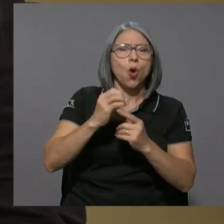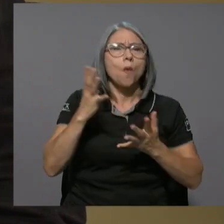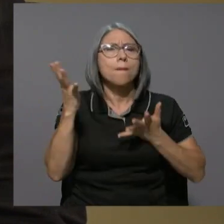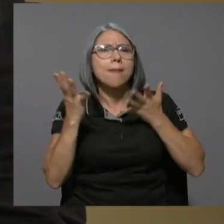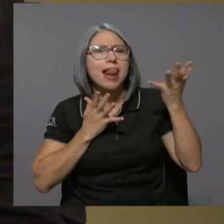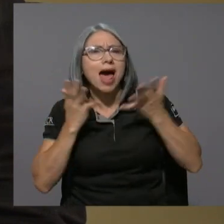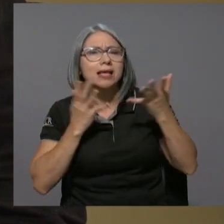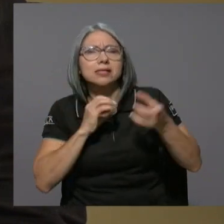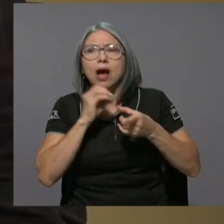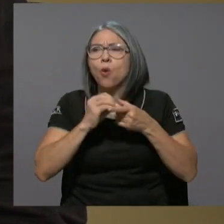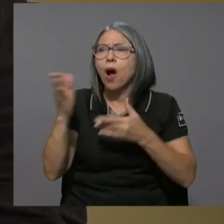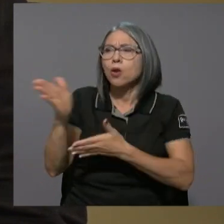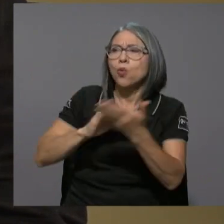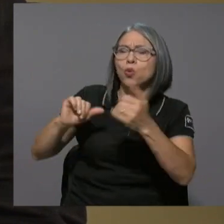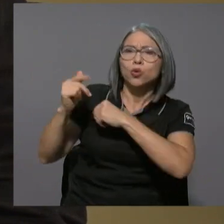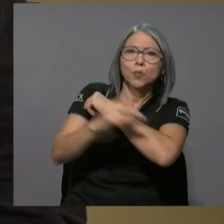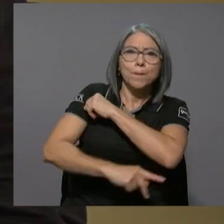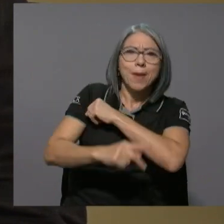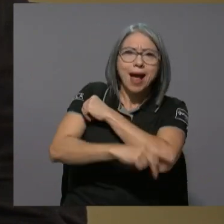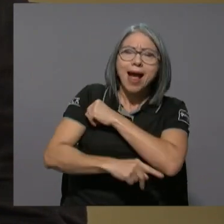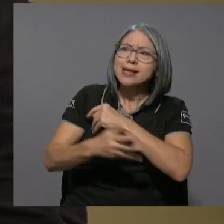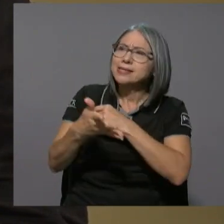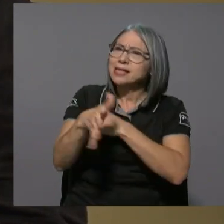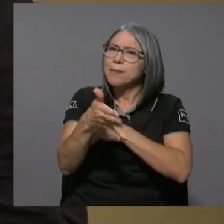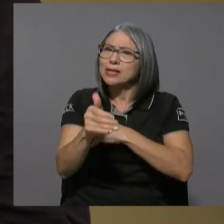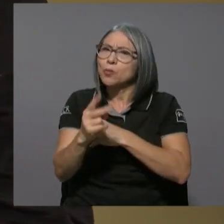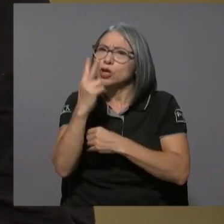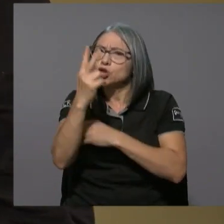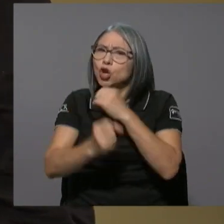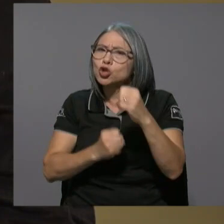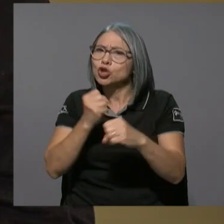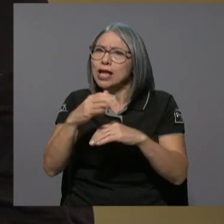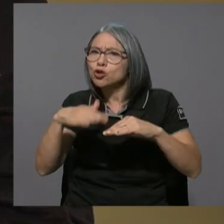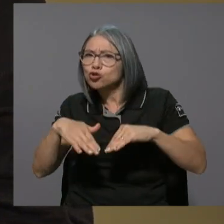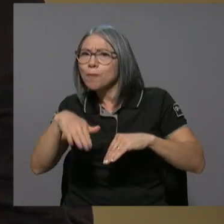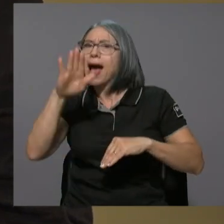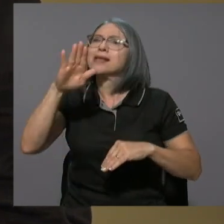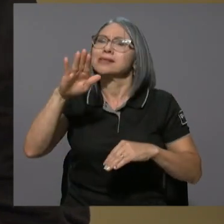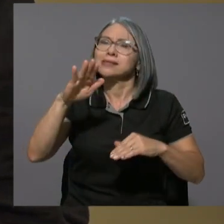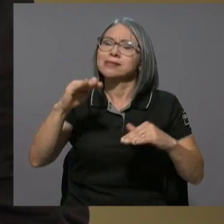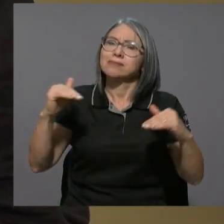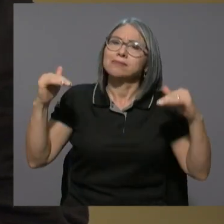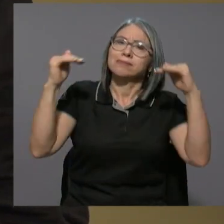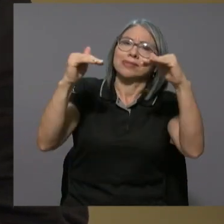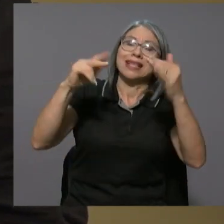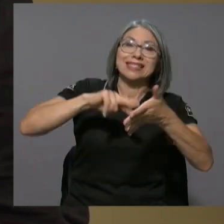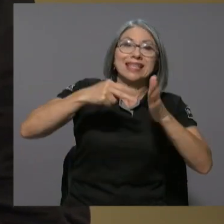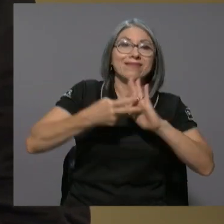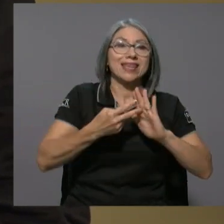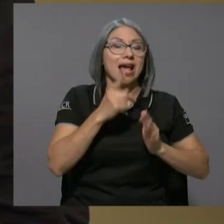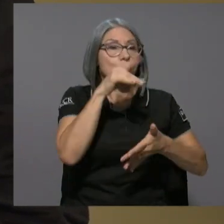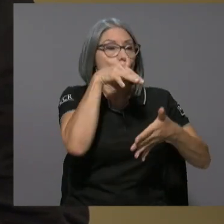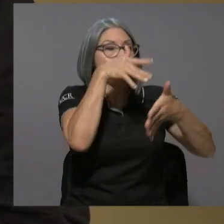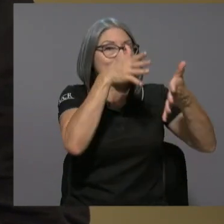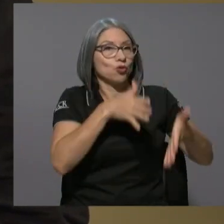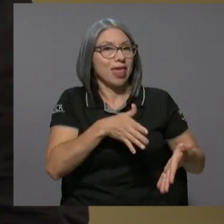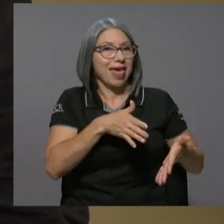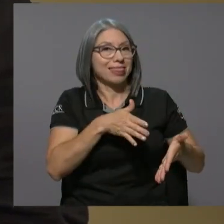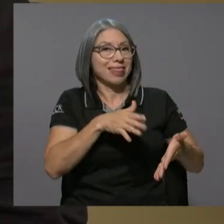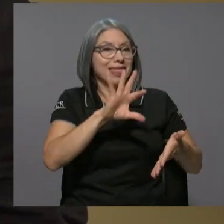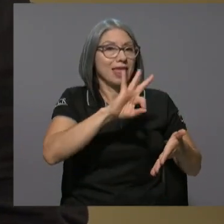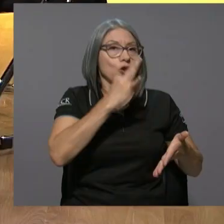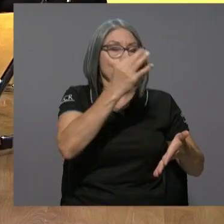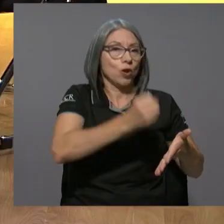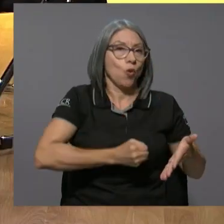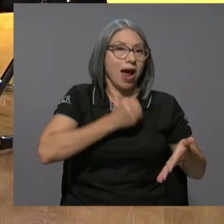alguno de esos otros, que nos llevaban como 2 años más. Es decir, que el nivel de un estudiante de 9º